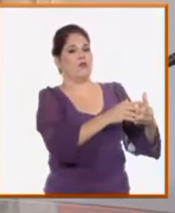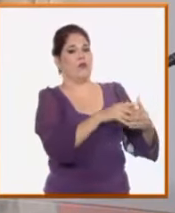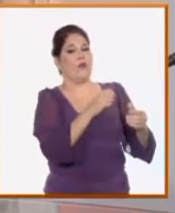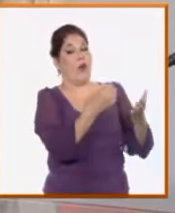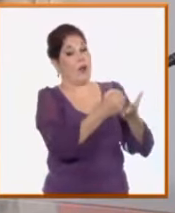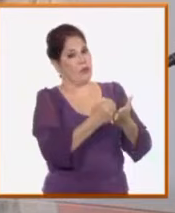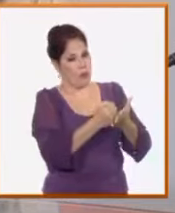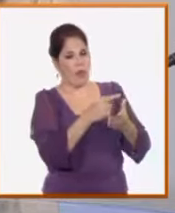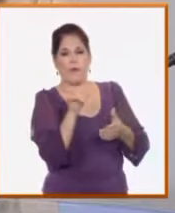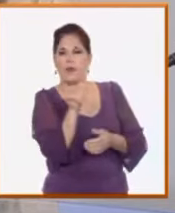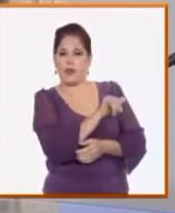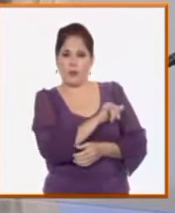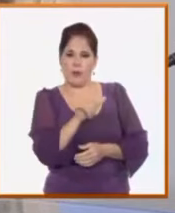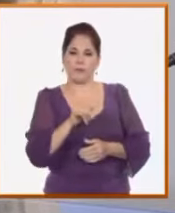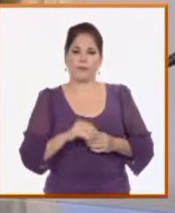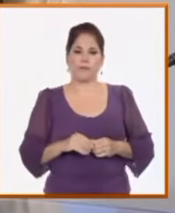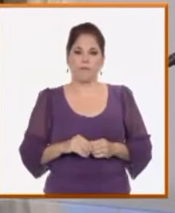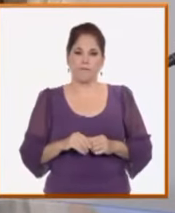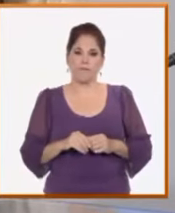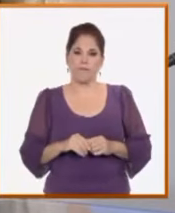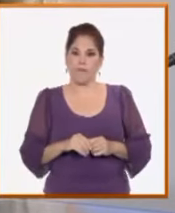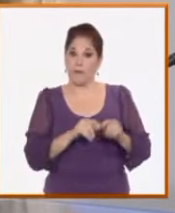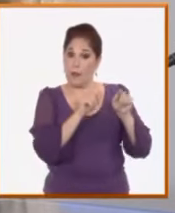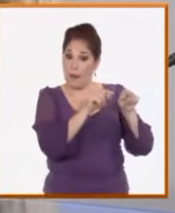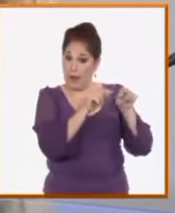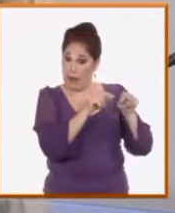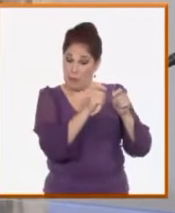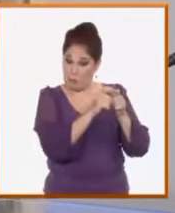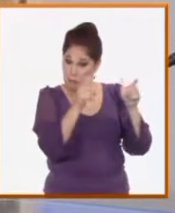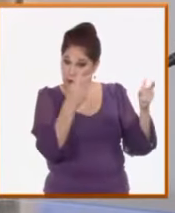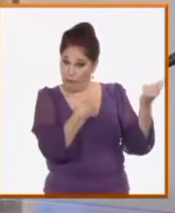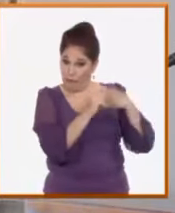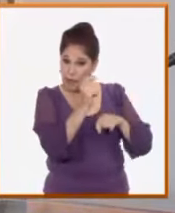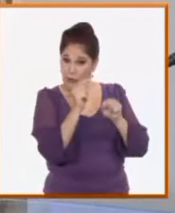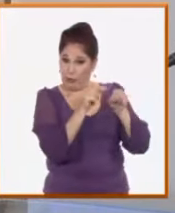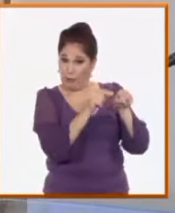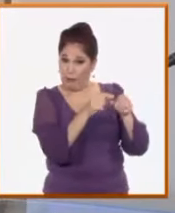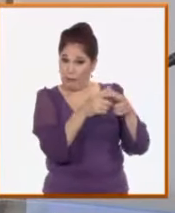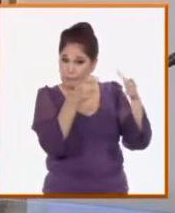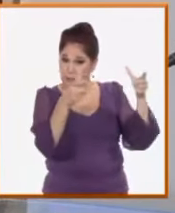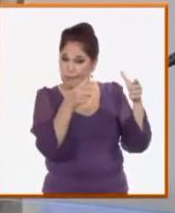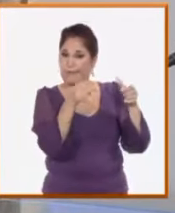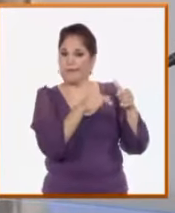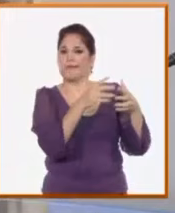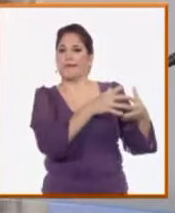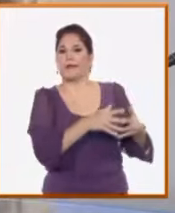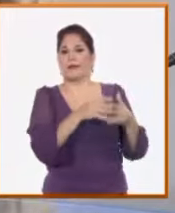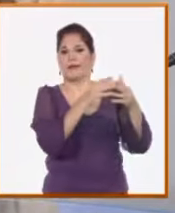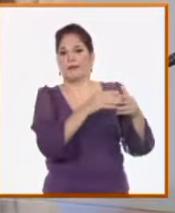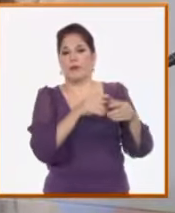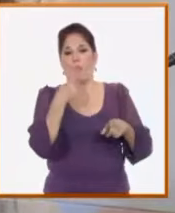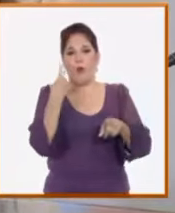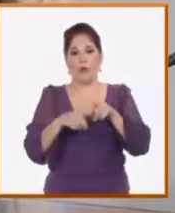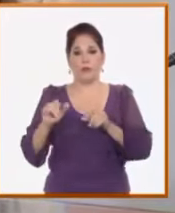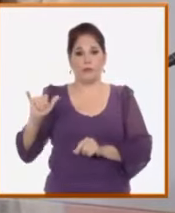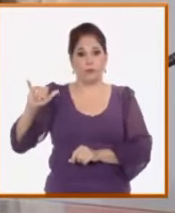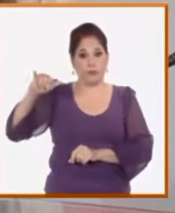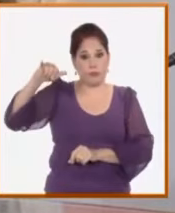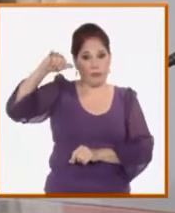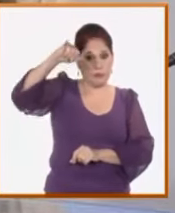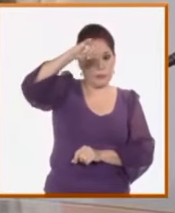Unidos esos 340 kg es el mercado fundamental de la droga por la vía aérea se